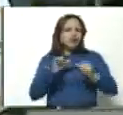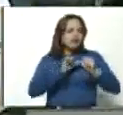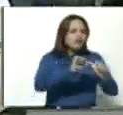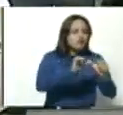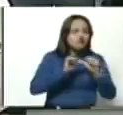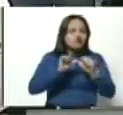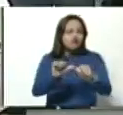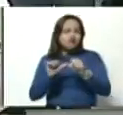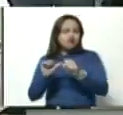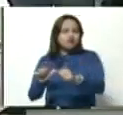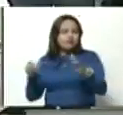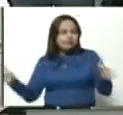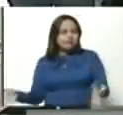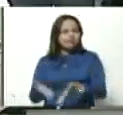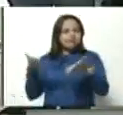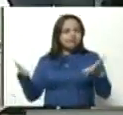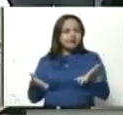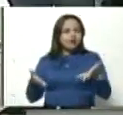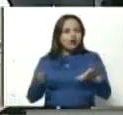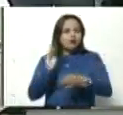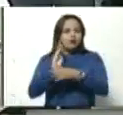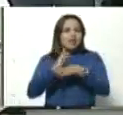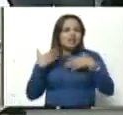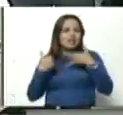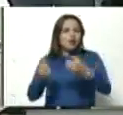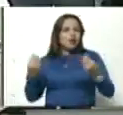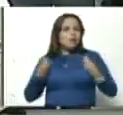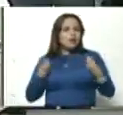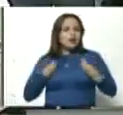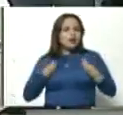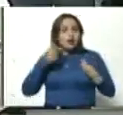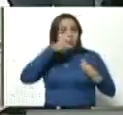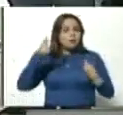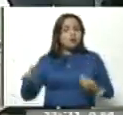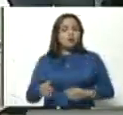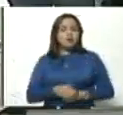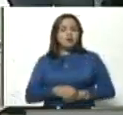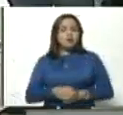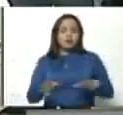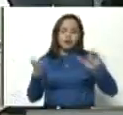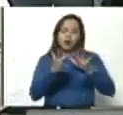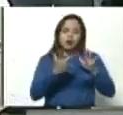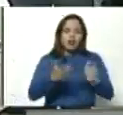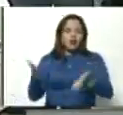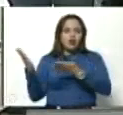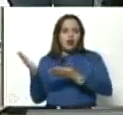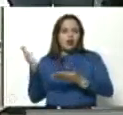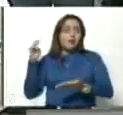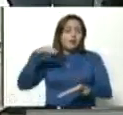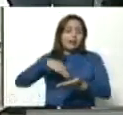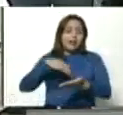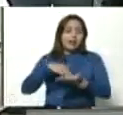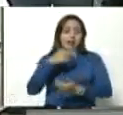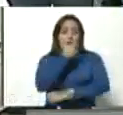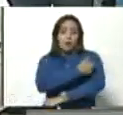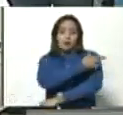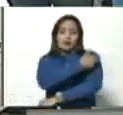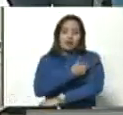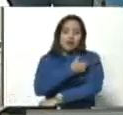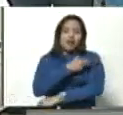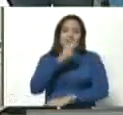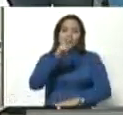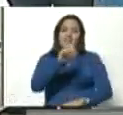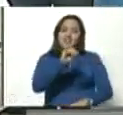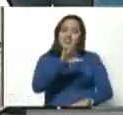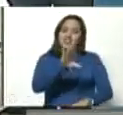marchando, garantizando la salud y la vida de nuestro pueblo. Adelante Victorino Santaella y adelante CDI La